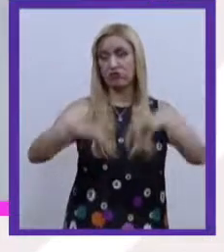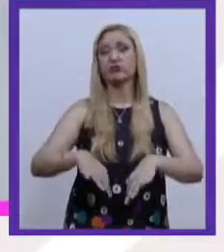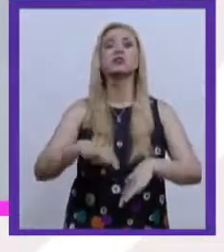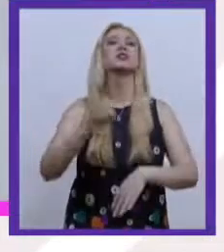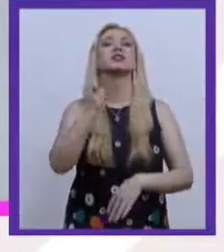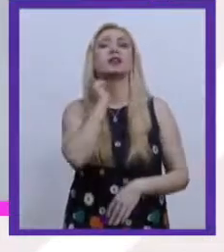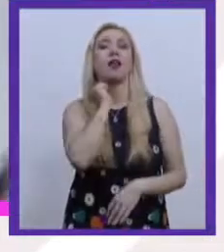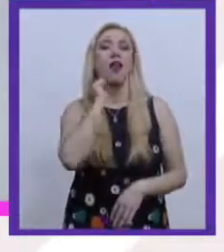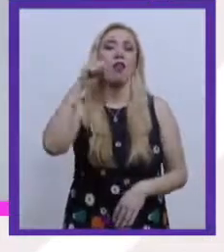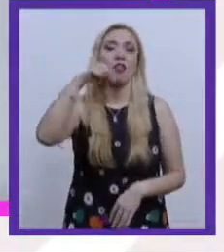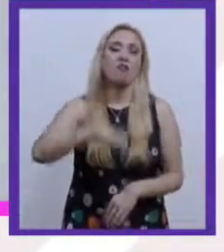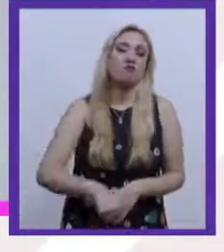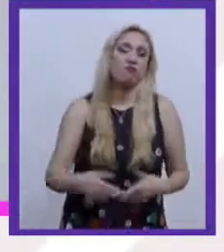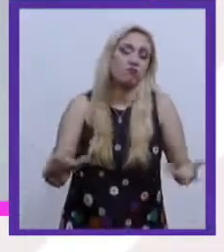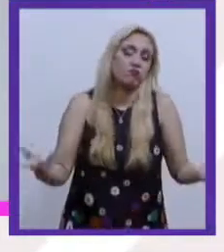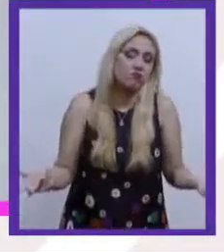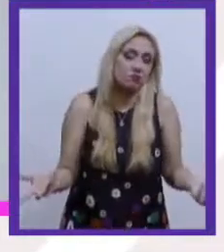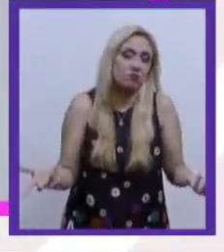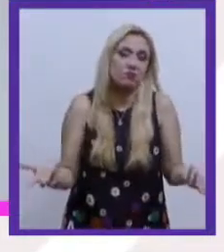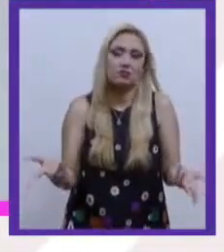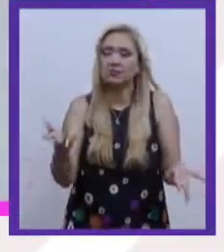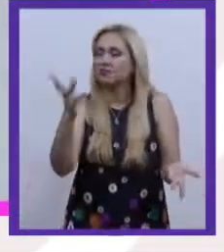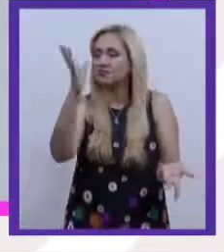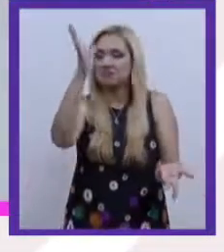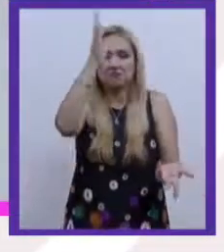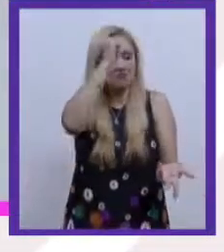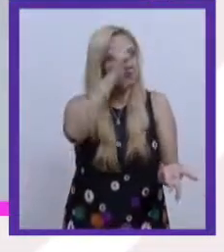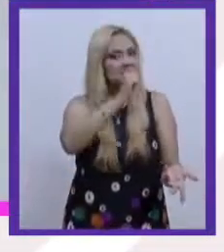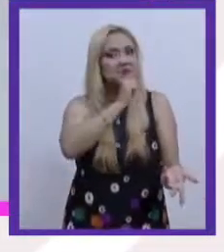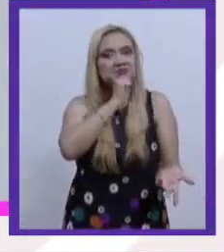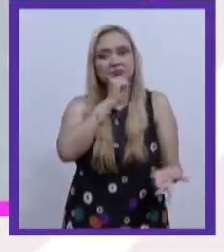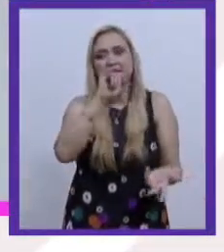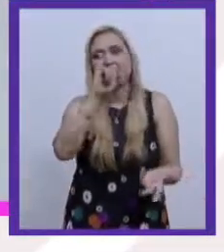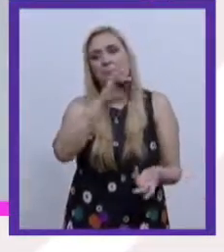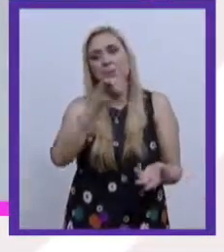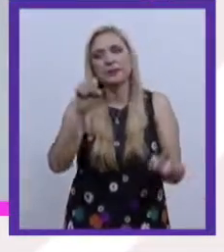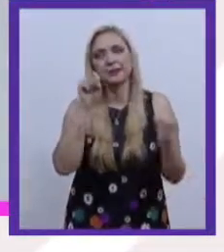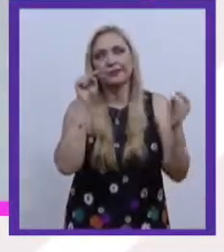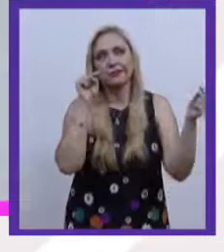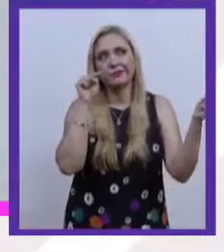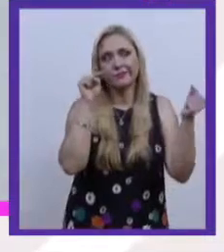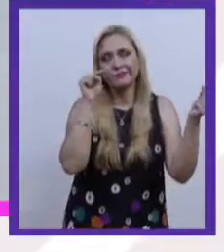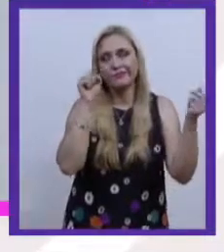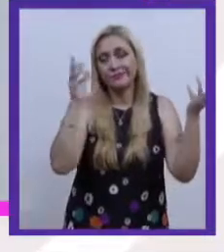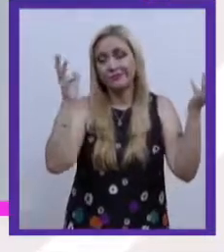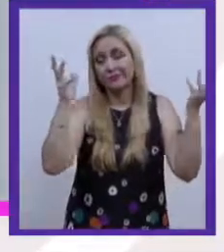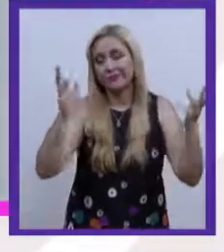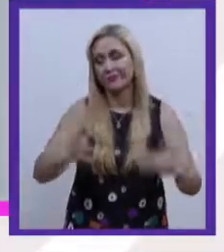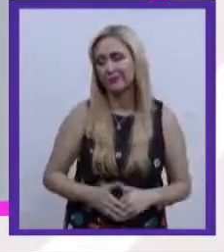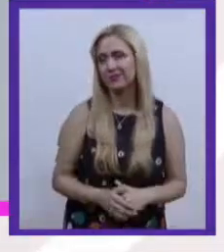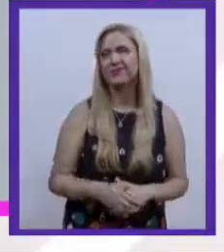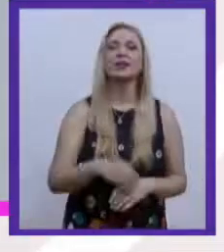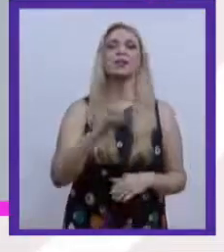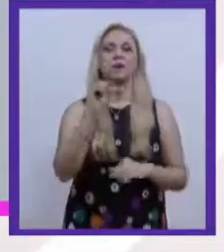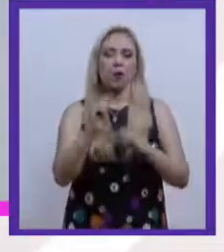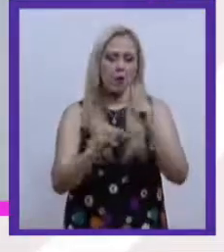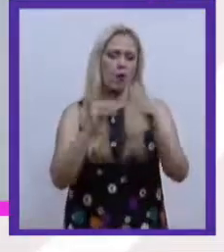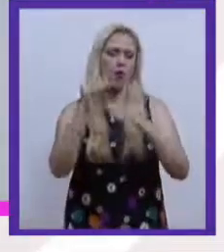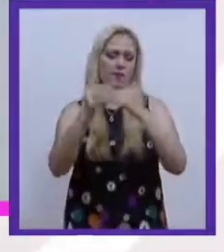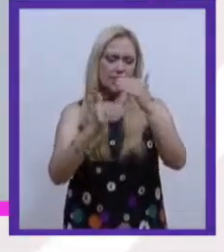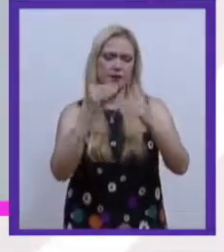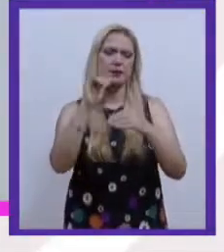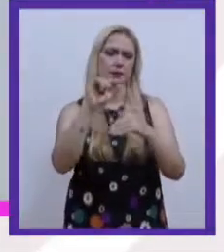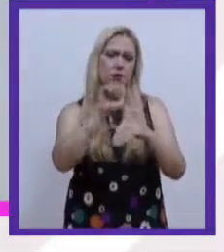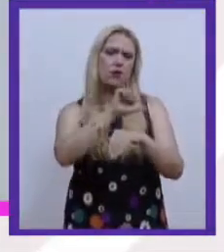porque pues sobre todo no hay un acuerdo con el Seguro Social, ¿no? Yo creo que el Seguro Social ha estado, digamos, avanzando en otro